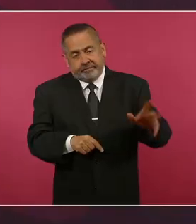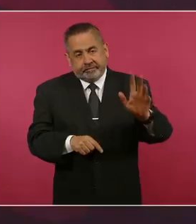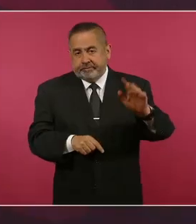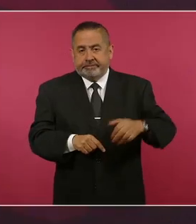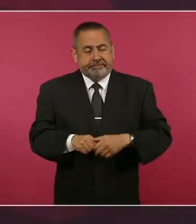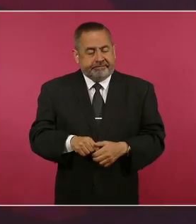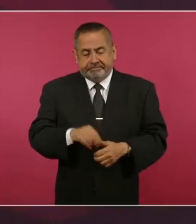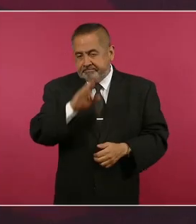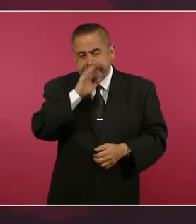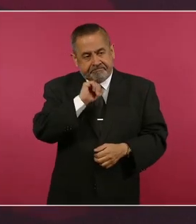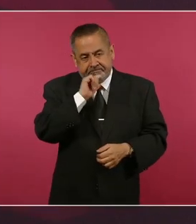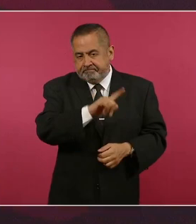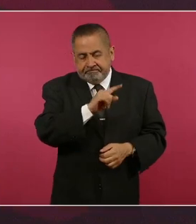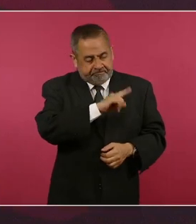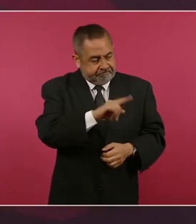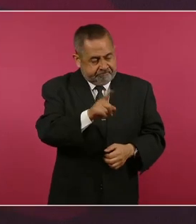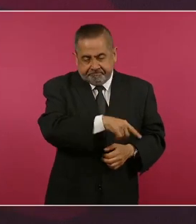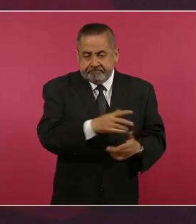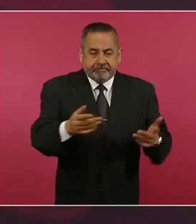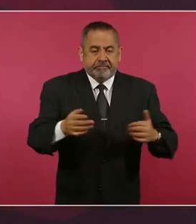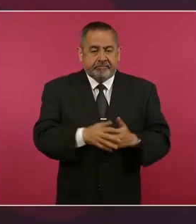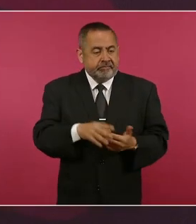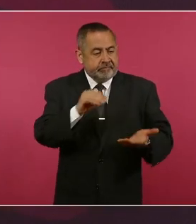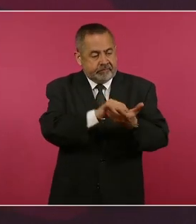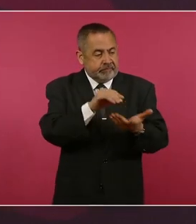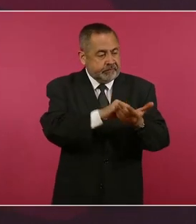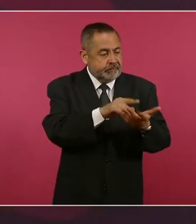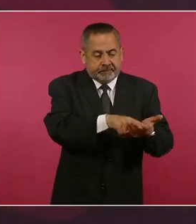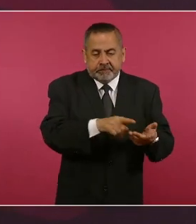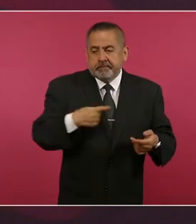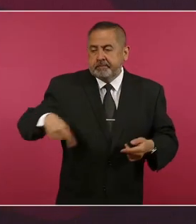este mal que nos aqueja,